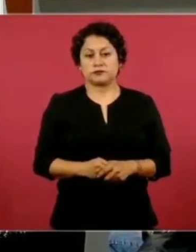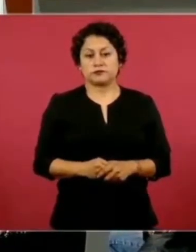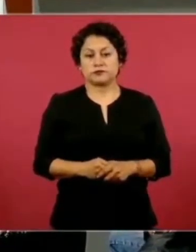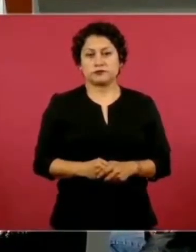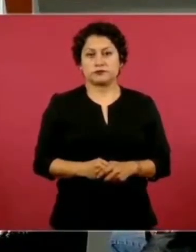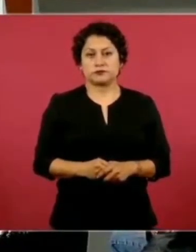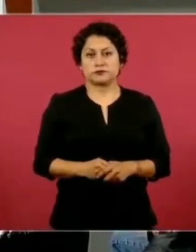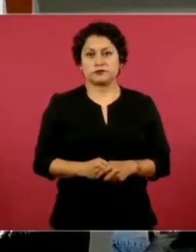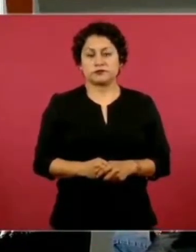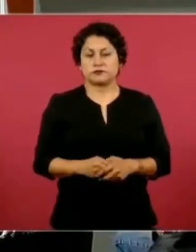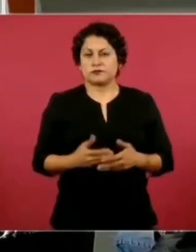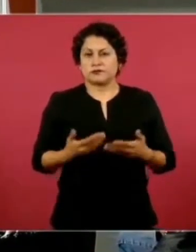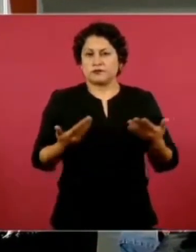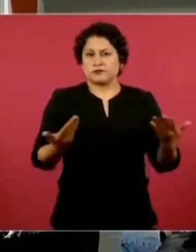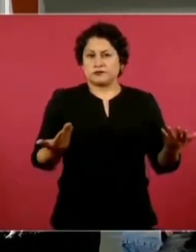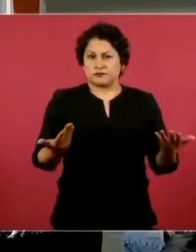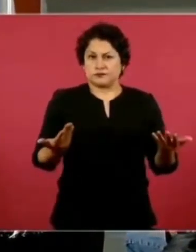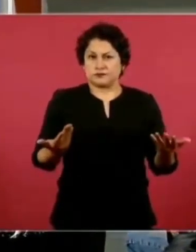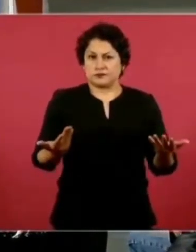Entonces, esto es lo que están defendiendo.